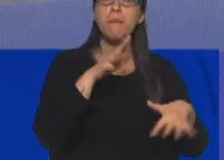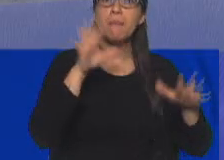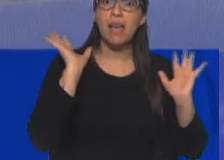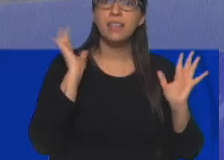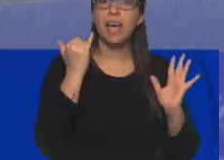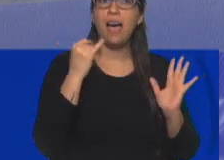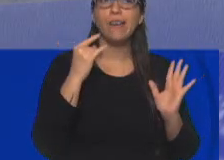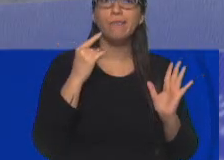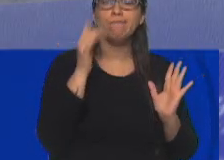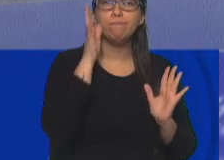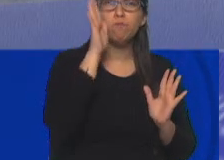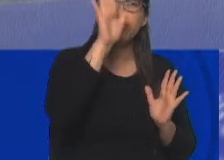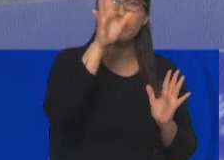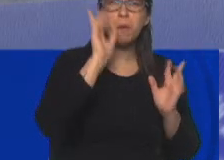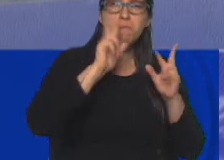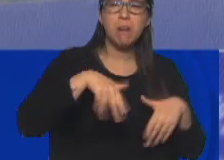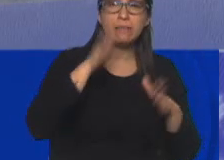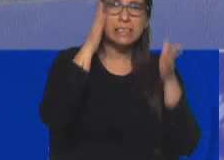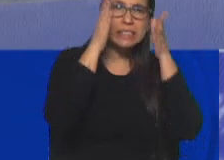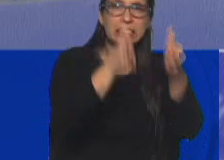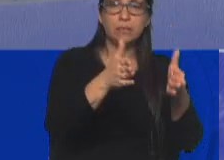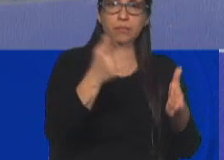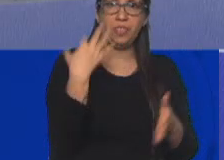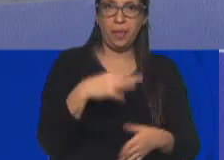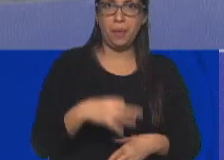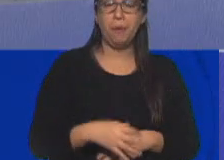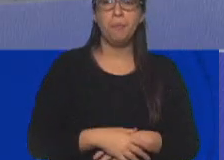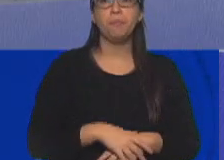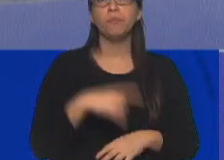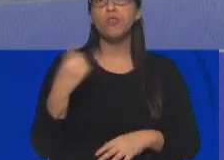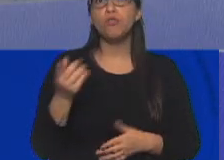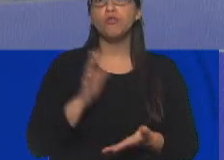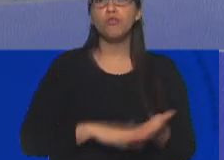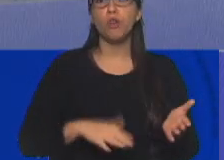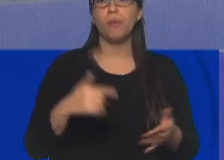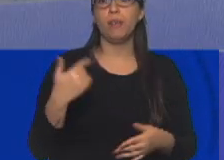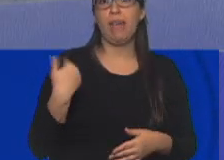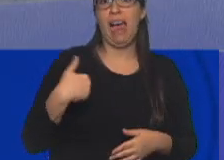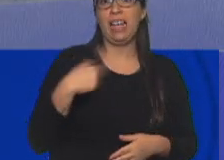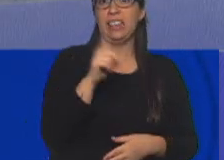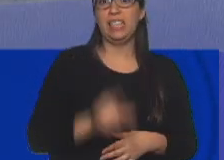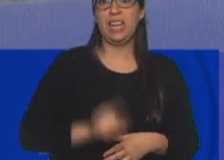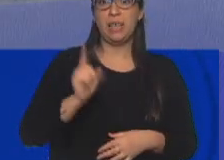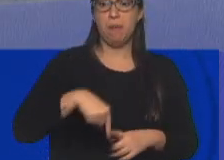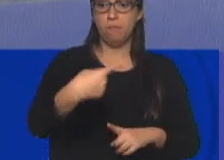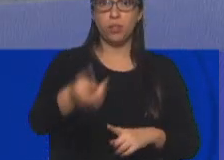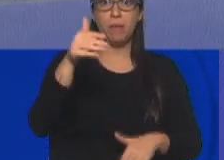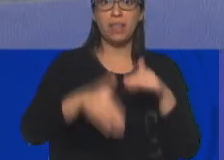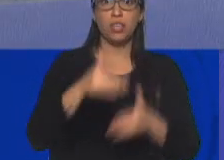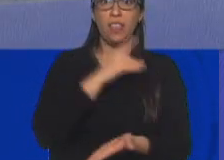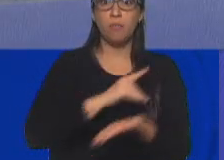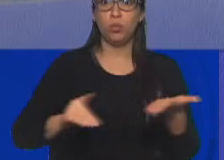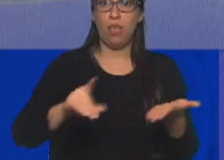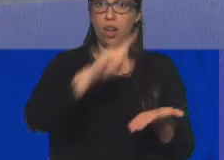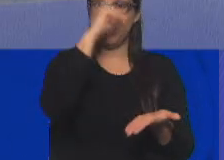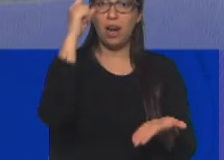hacia adelante, ¿no? Y también en términos de, pensando en la actual coyuntura nacional de nuestro país, la próxima elección de diputados nacionales van a ser